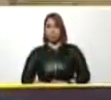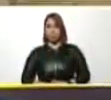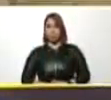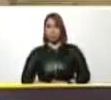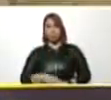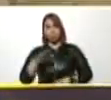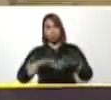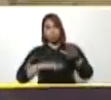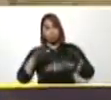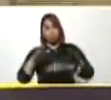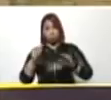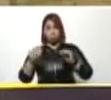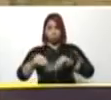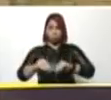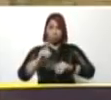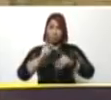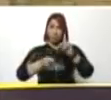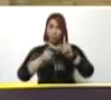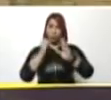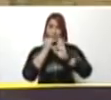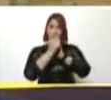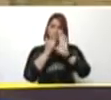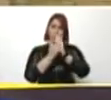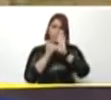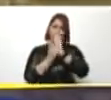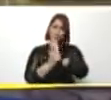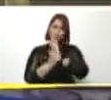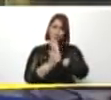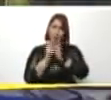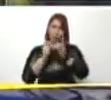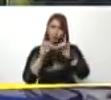A veces estoy de acuerdo con algunos artículos que ellos proponen.